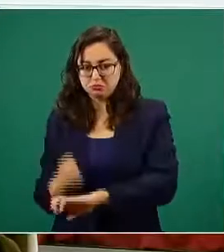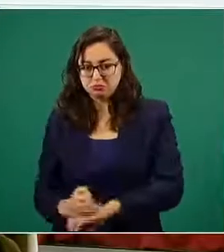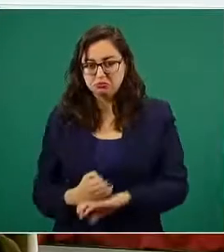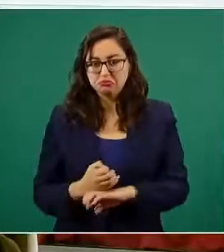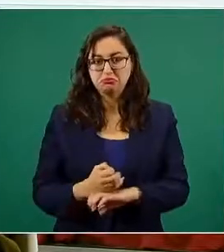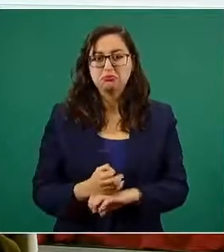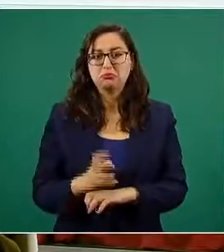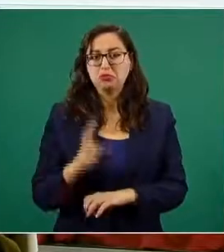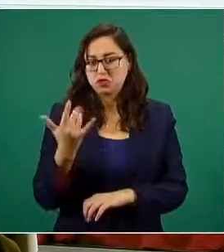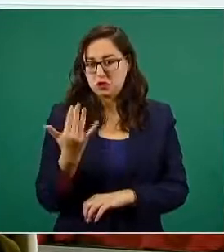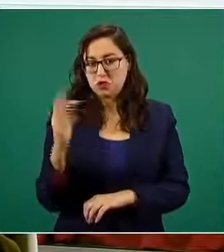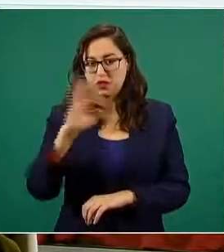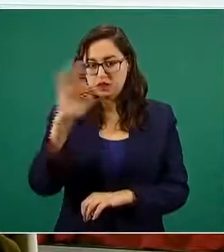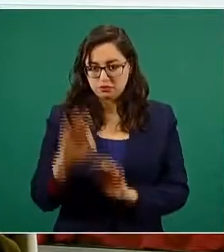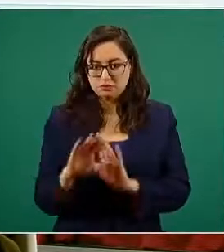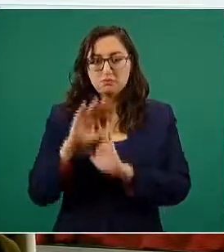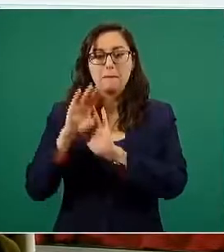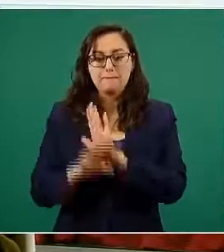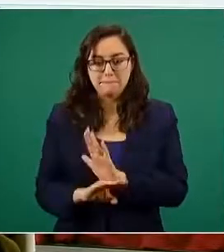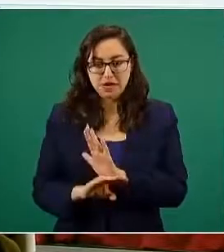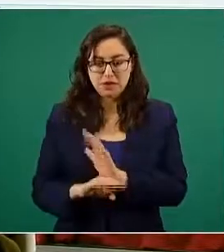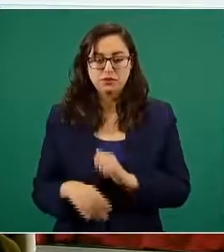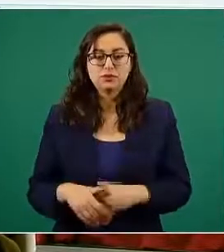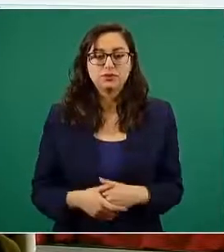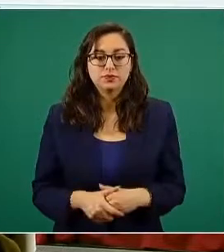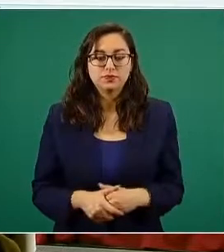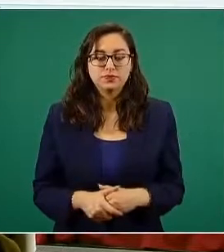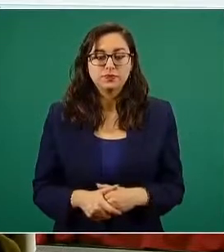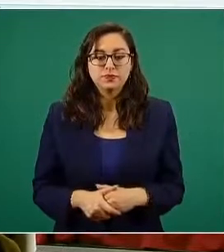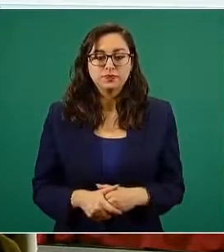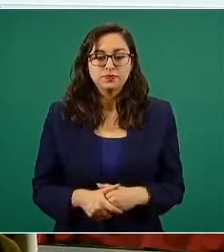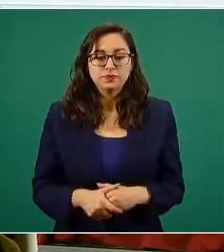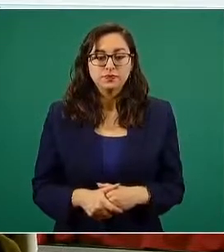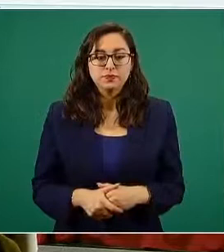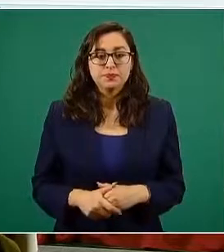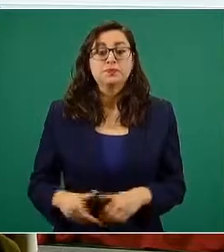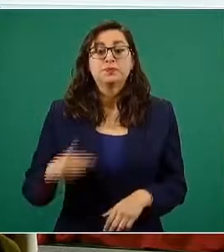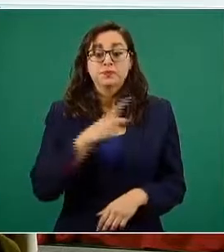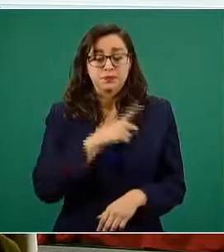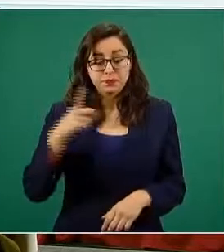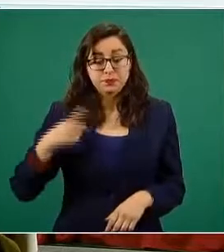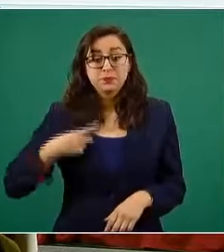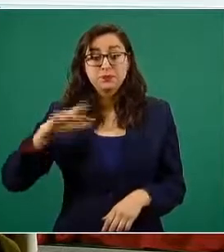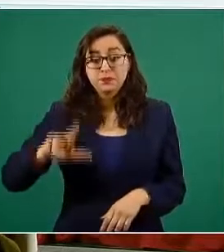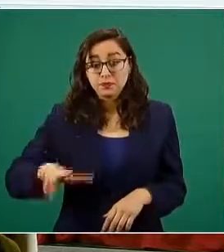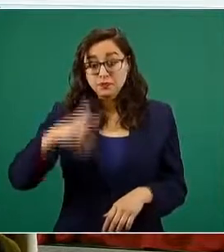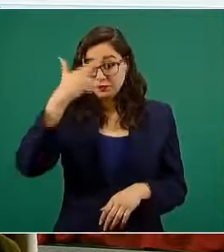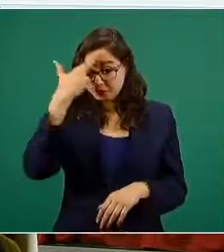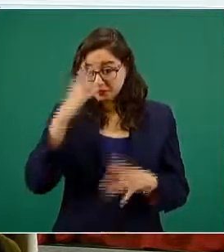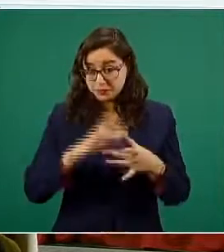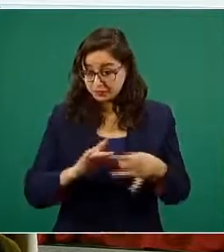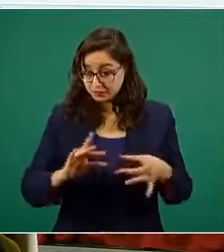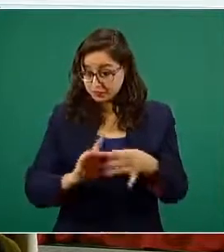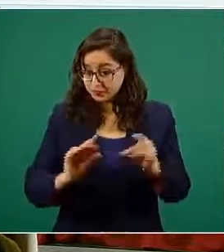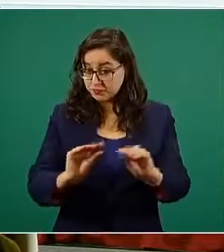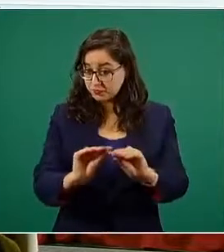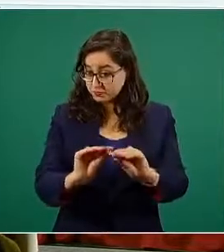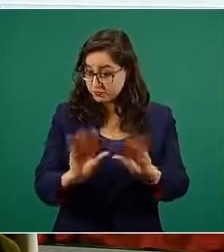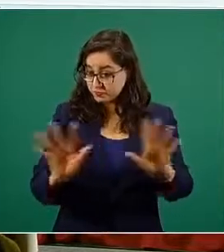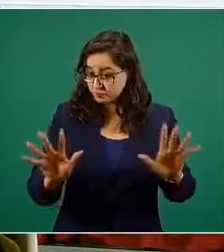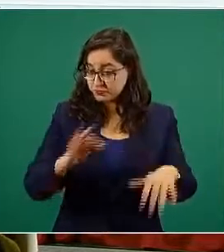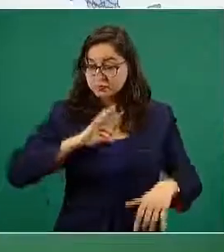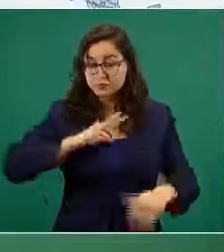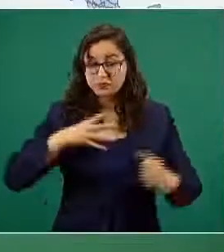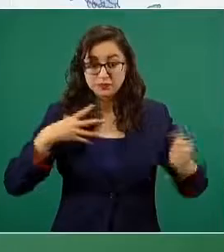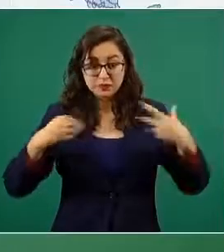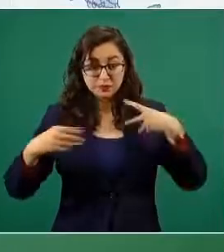inferiores al 50%. Recordamos aquí, para una comprensión más exacta del manejo de la epidemia,